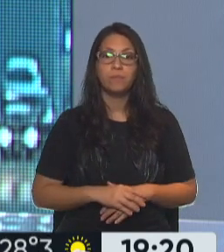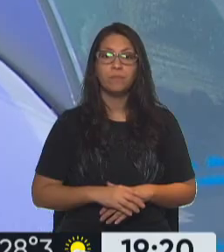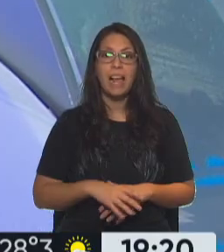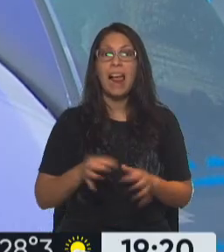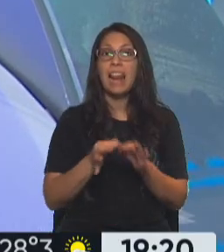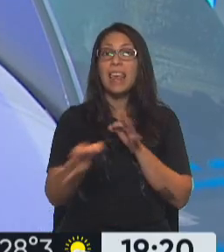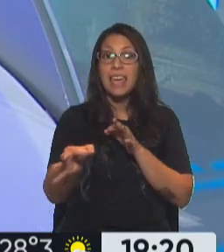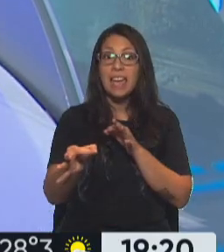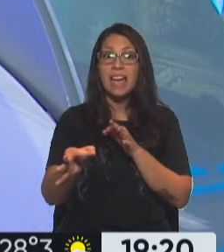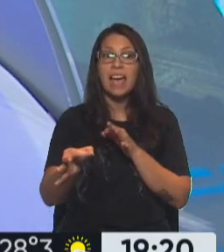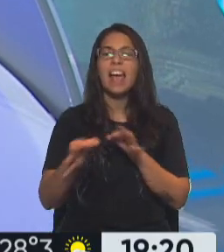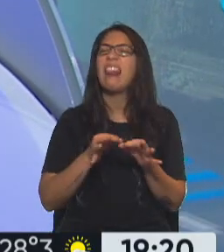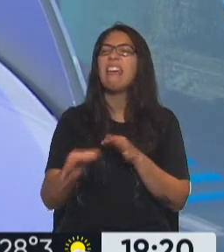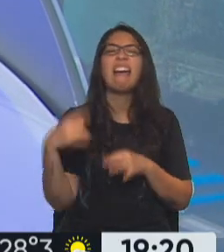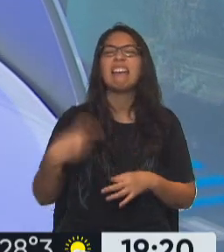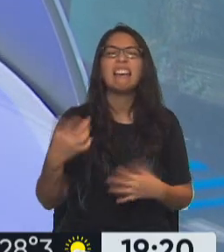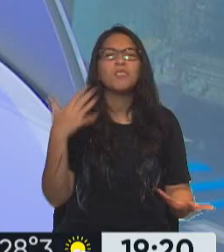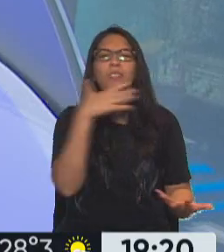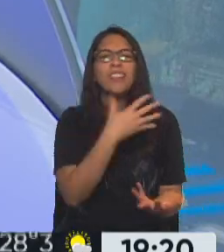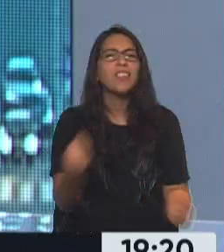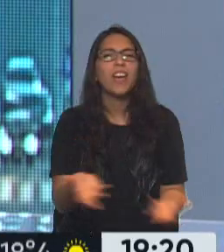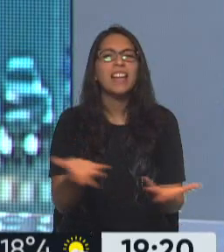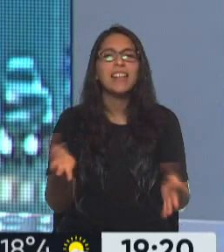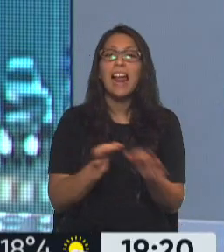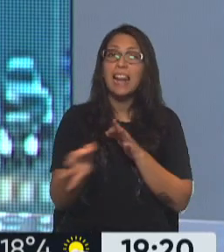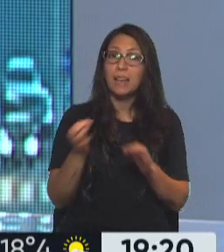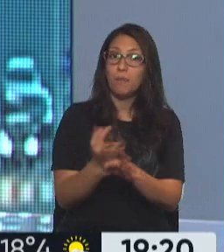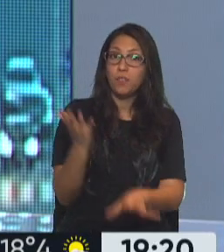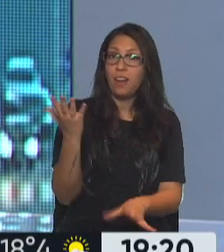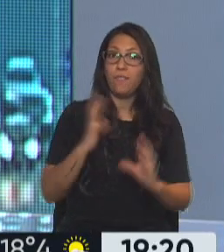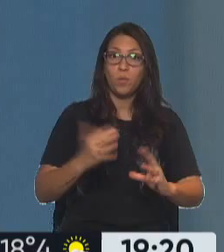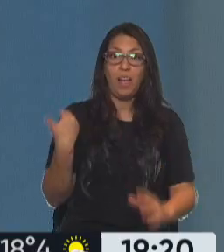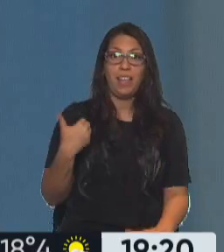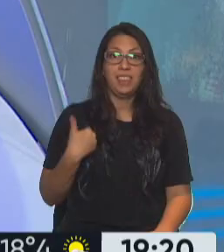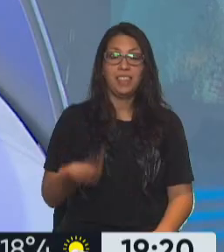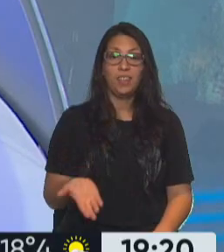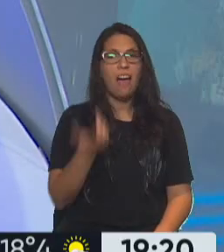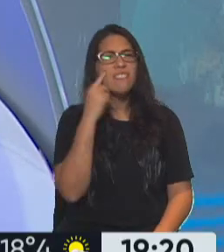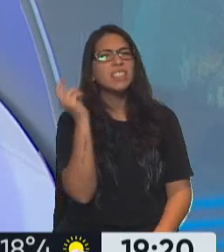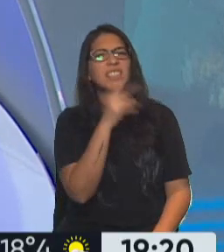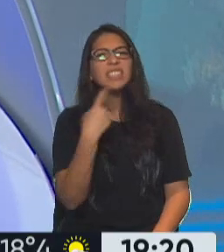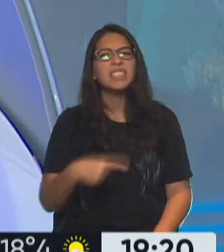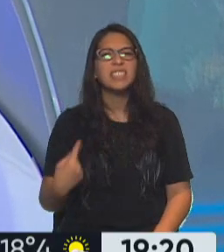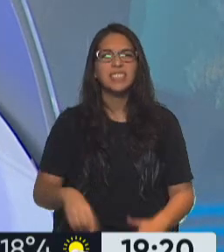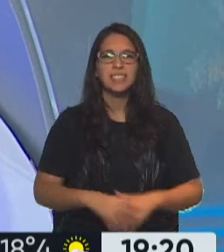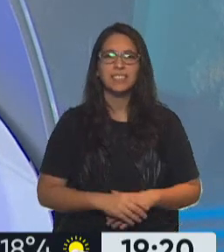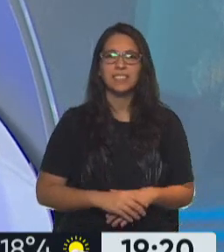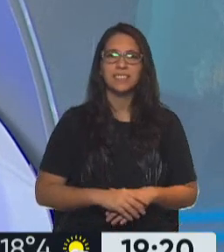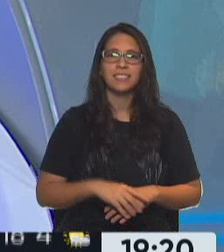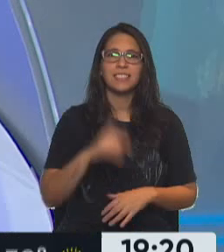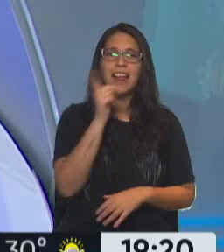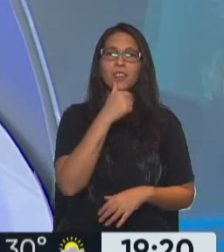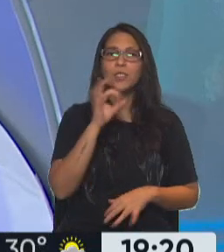La Liga está jugando San Lorenzo con Sarmiento. No entiendo qué es la Liga. La Liga Profesional del Fútbol Argentino. A ver, ¿qué es eso? Mirá, Lanús 0-0 con